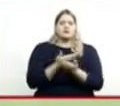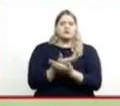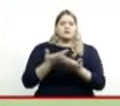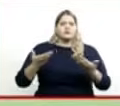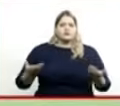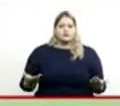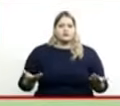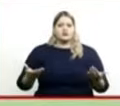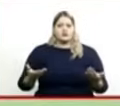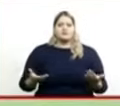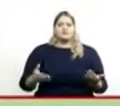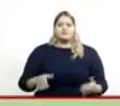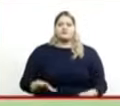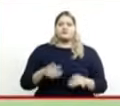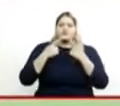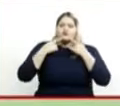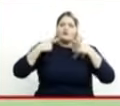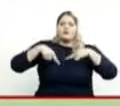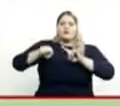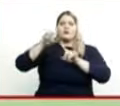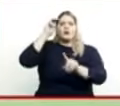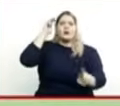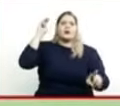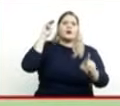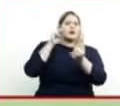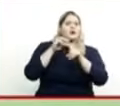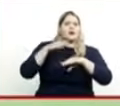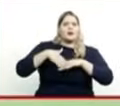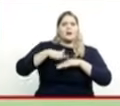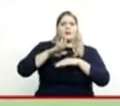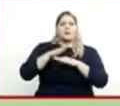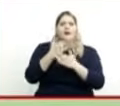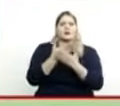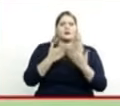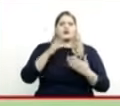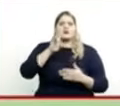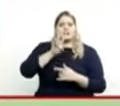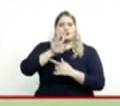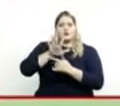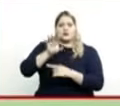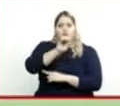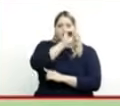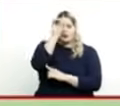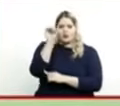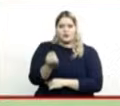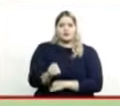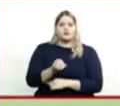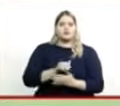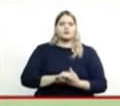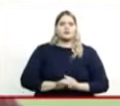social, cumpliendo una meta de más del 75%.